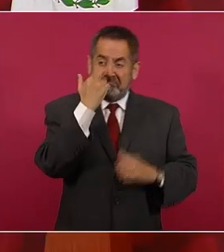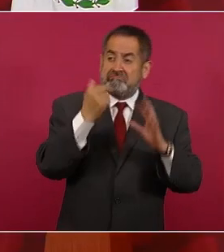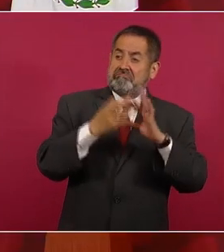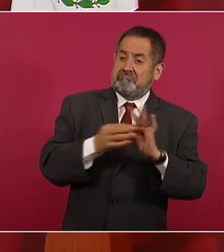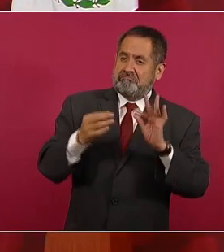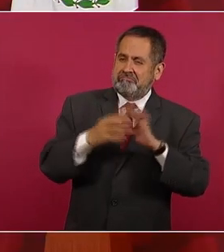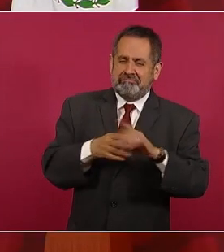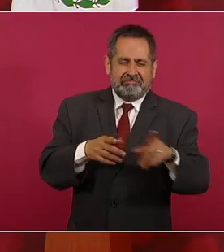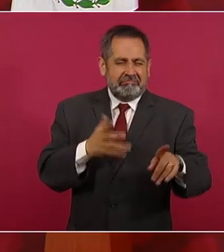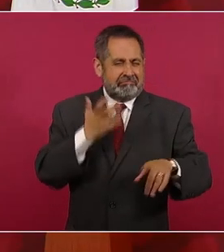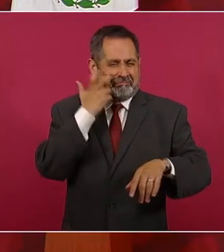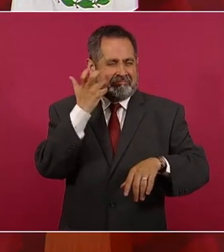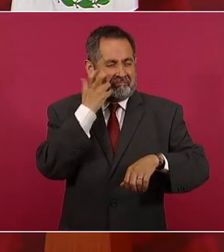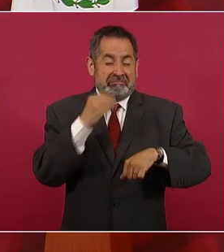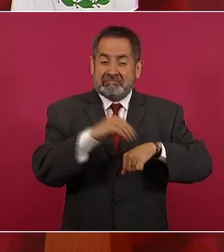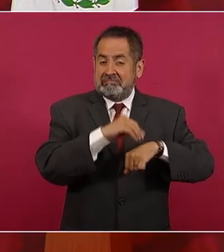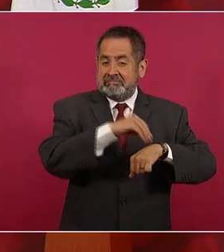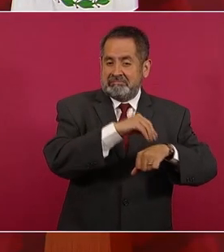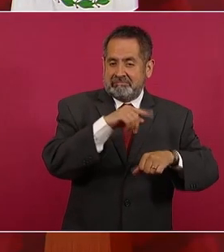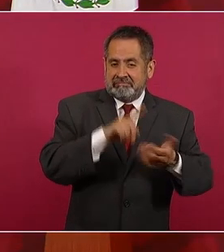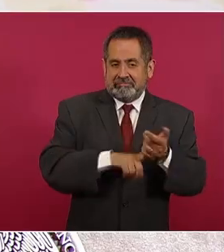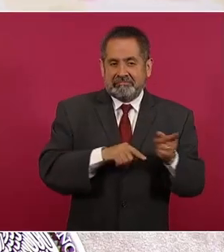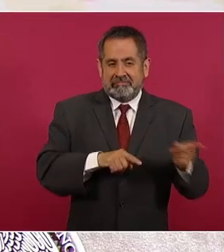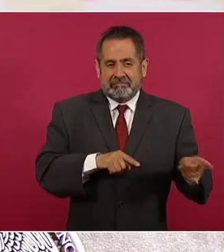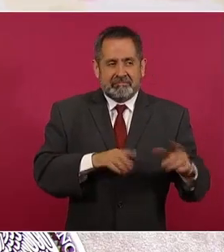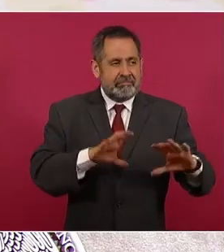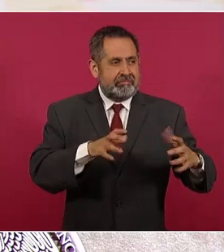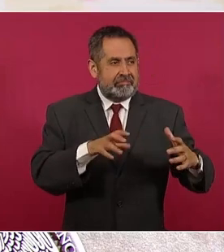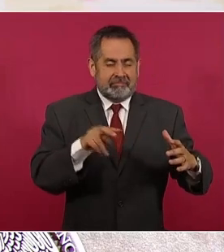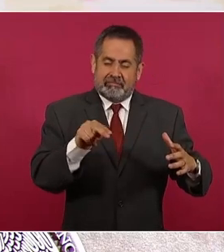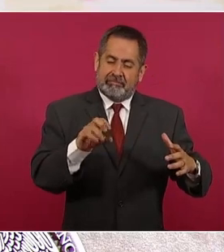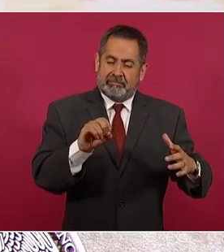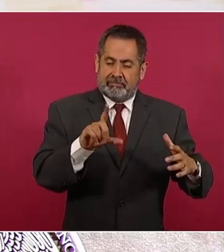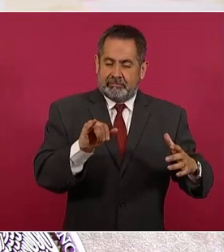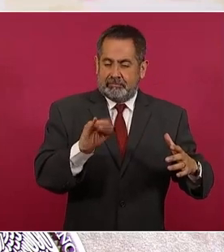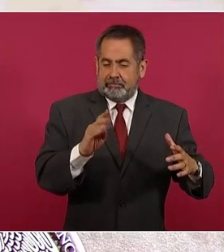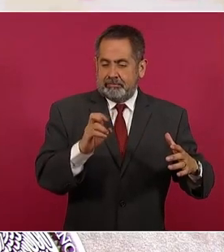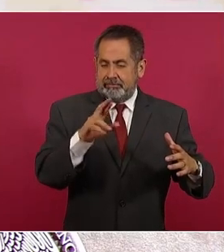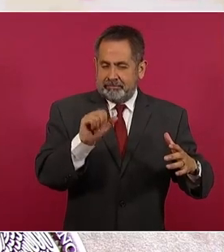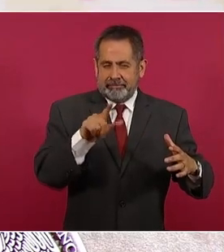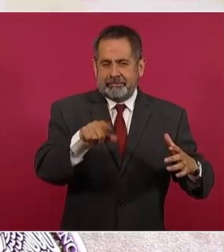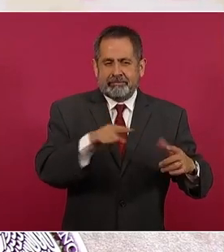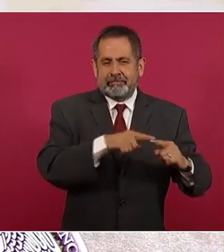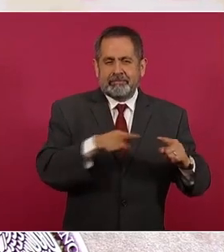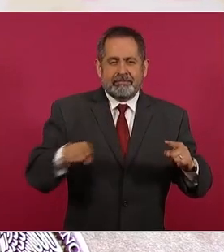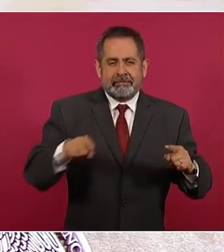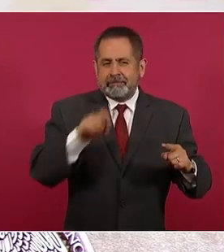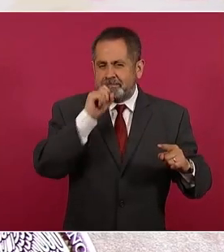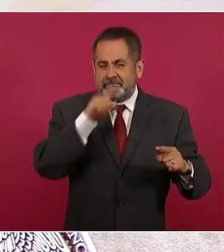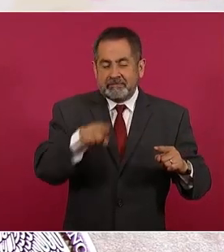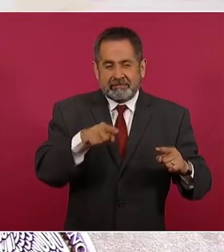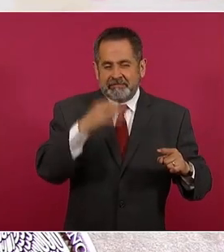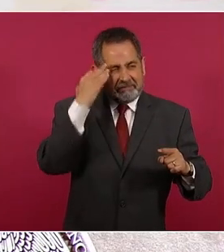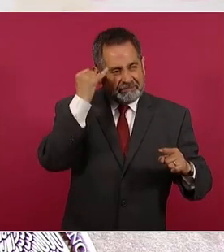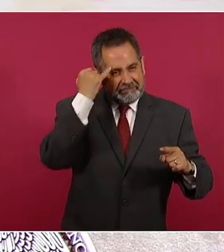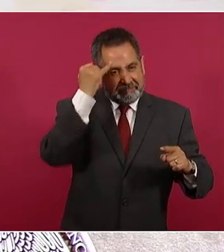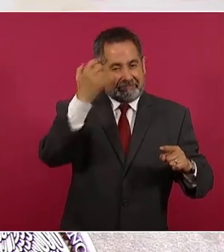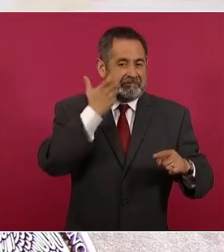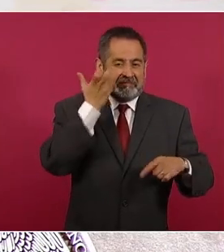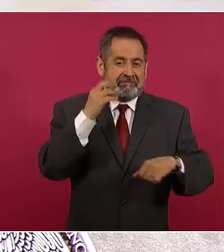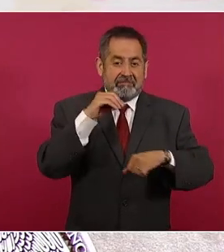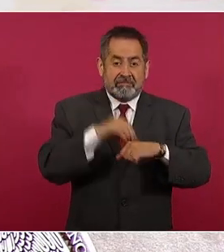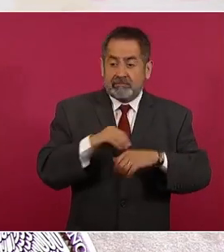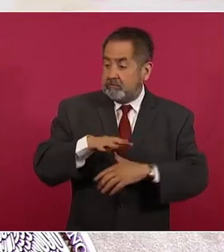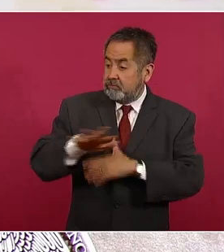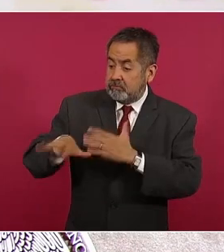o la excusa, mejor dicho, de los neoliberales para vender todos